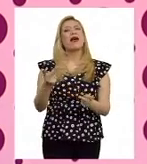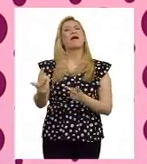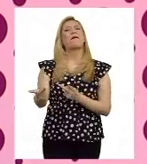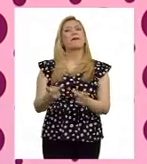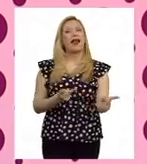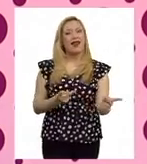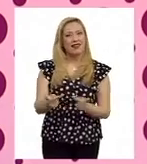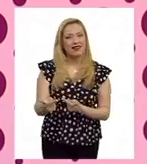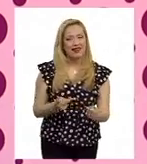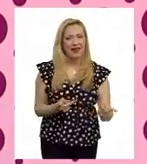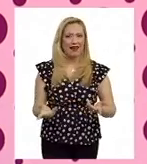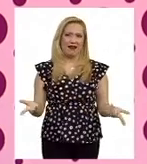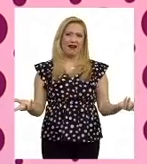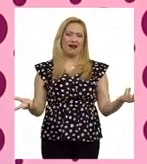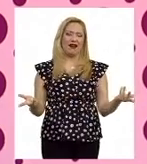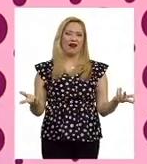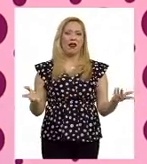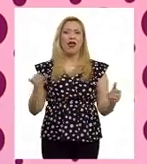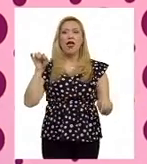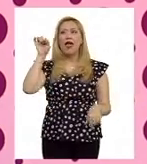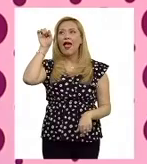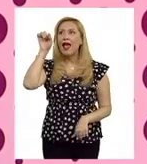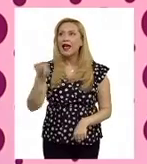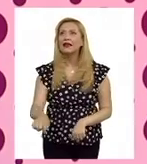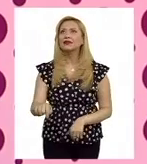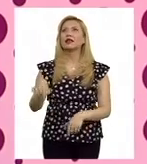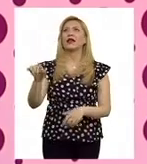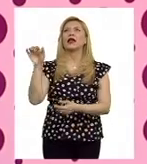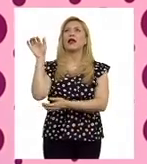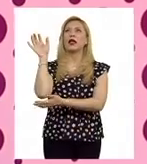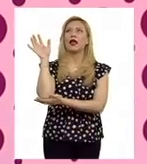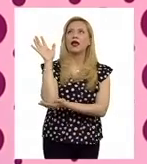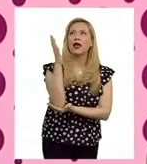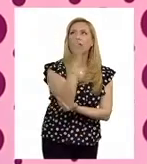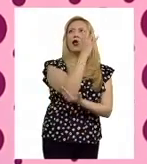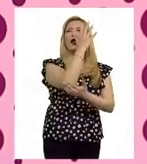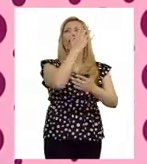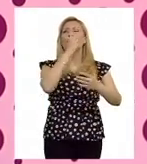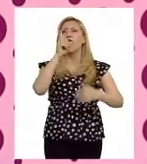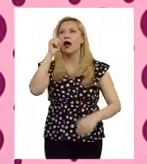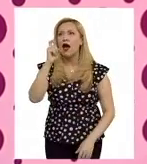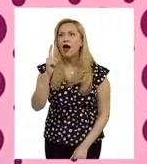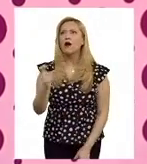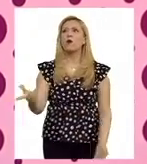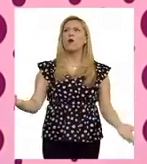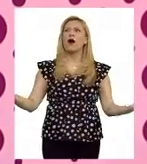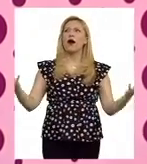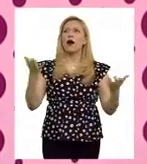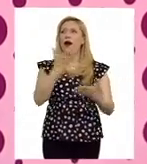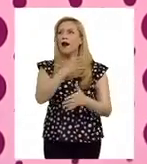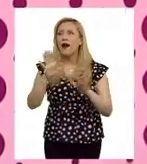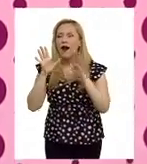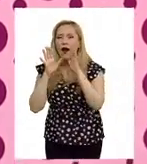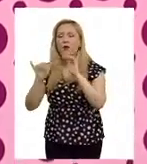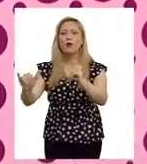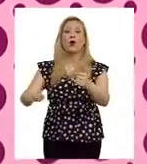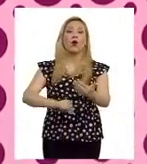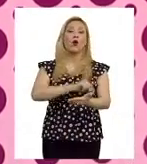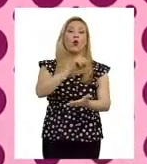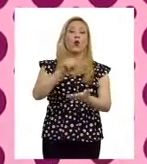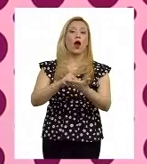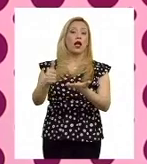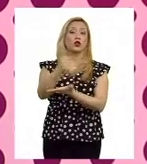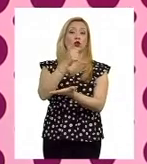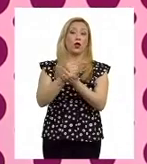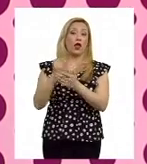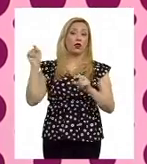el aspecto ambiental dentro de la planeación de las zonas